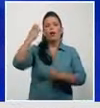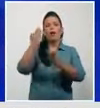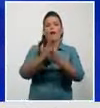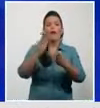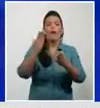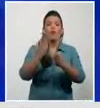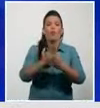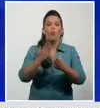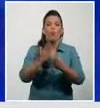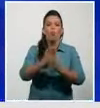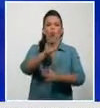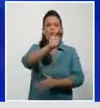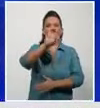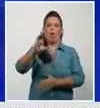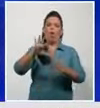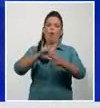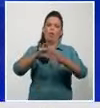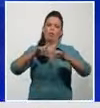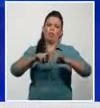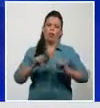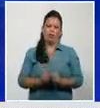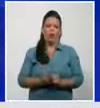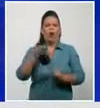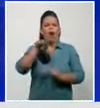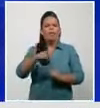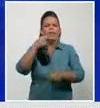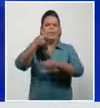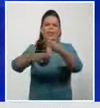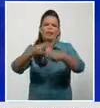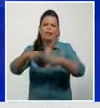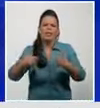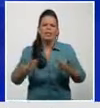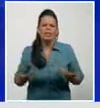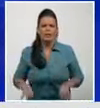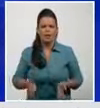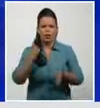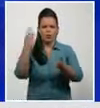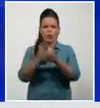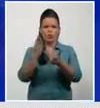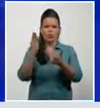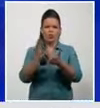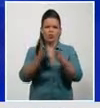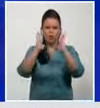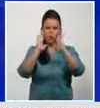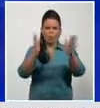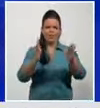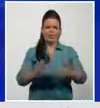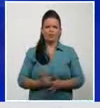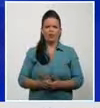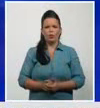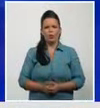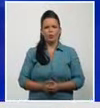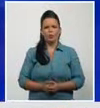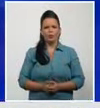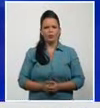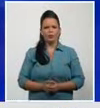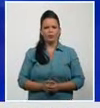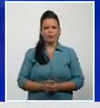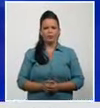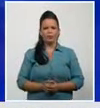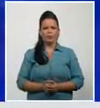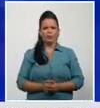se han tomado para contener allí la transmisión del virus en planteles educativos específicamente? Sí, Gisela,